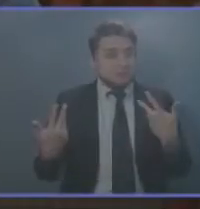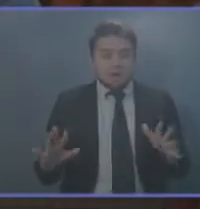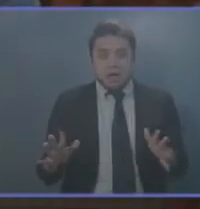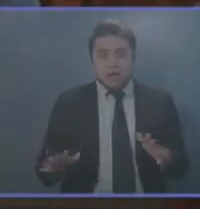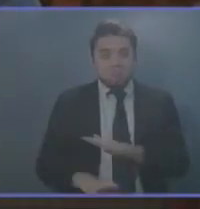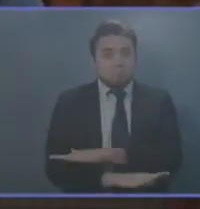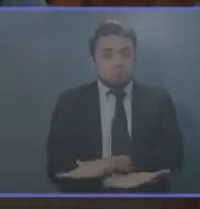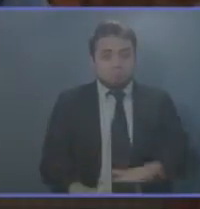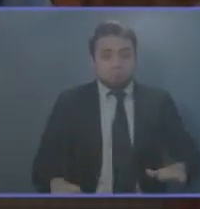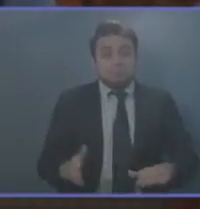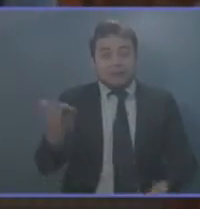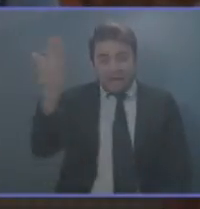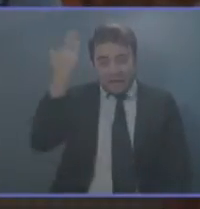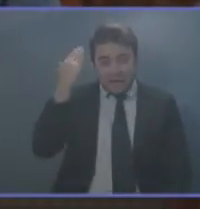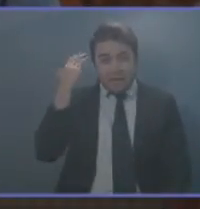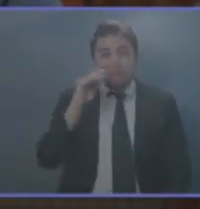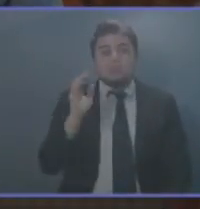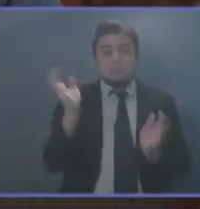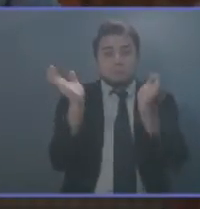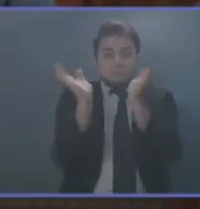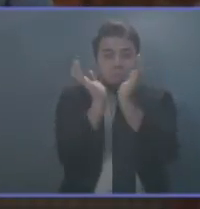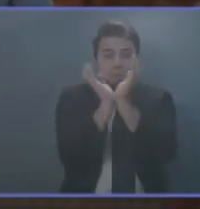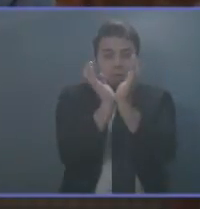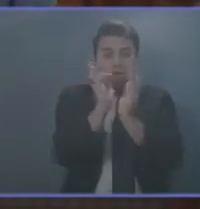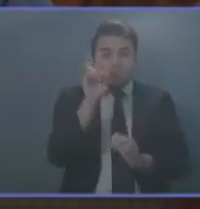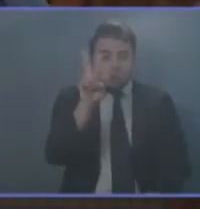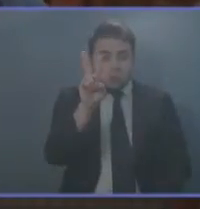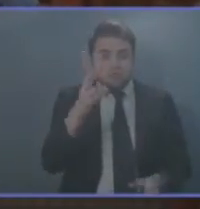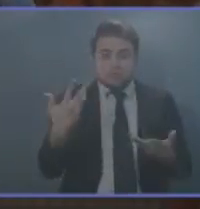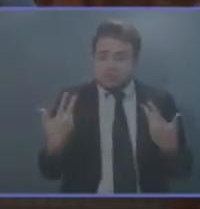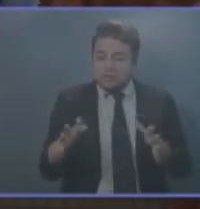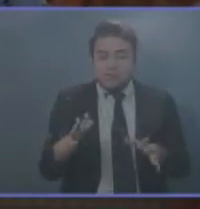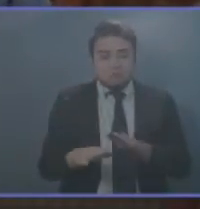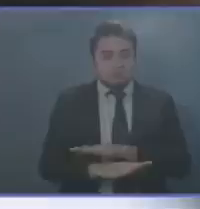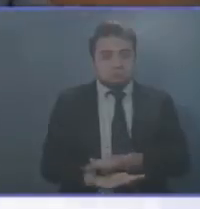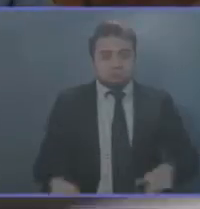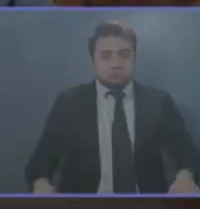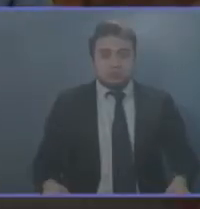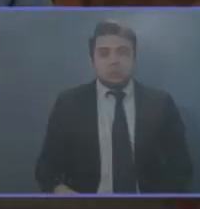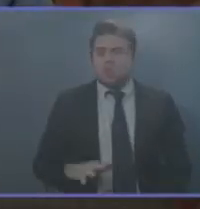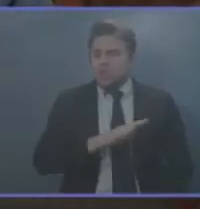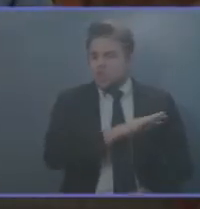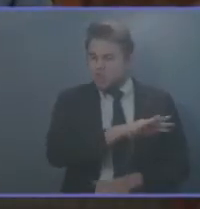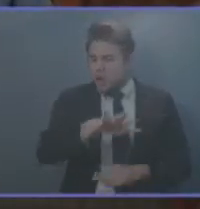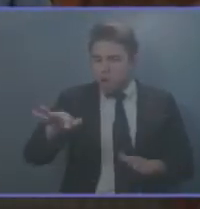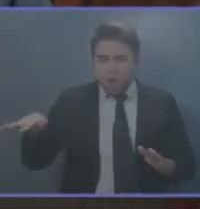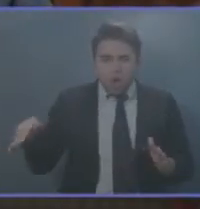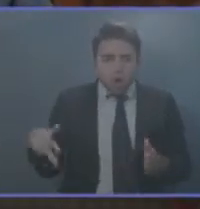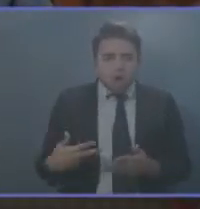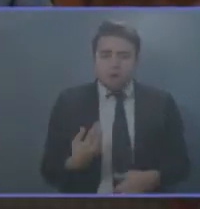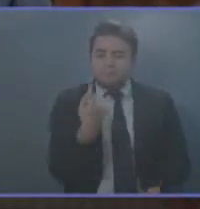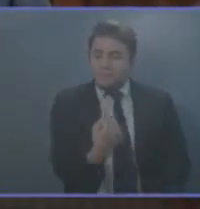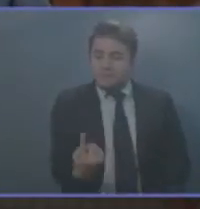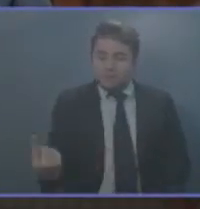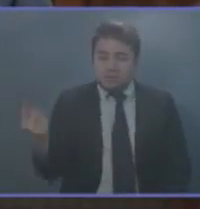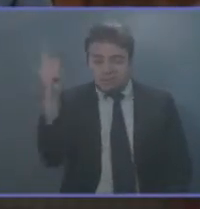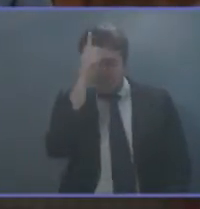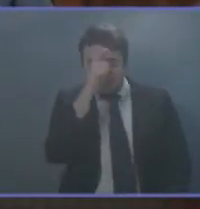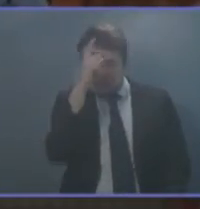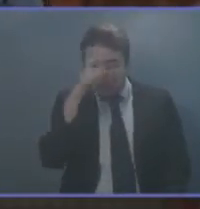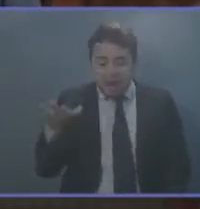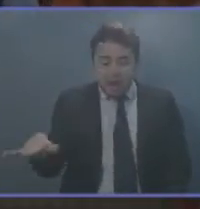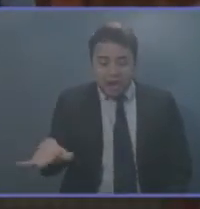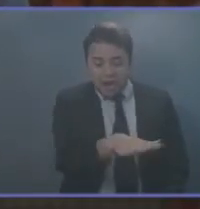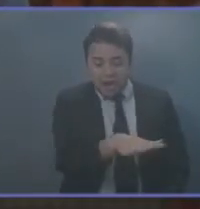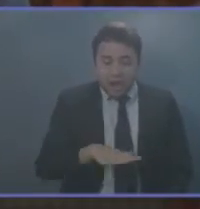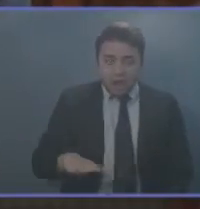de mayo y no tenía, o sea, habían quedado todos nuestros hermanos campesinos y pequeños